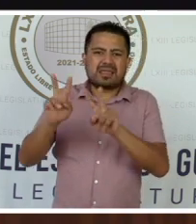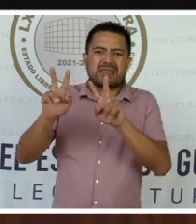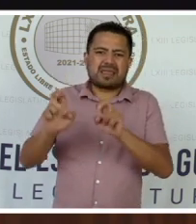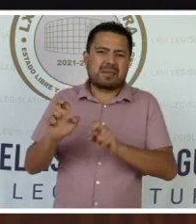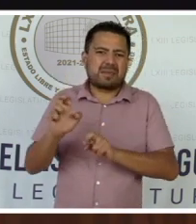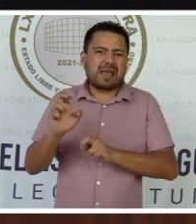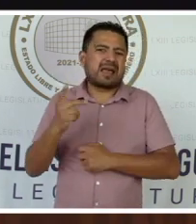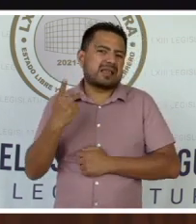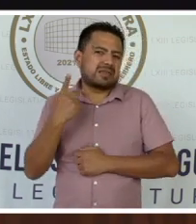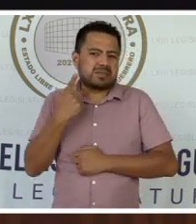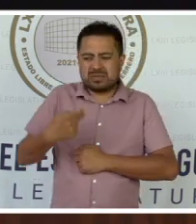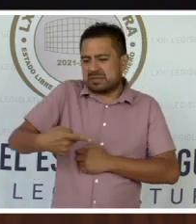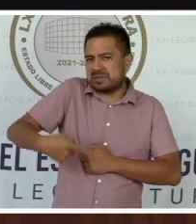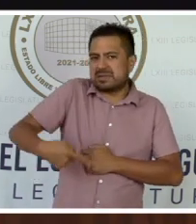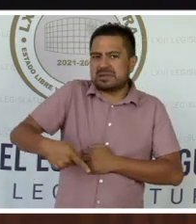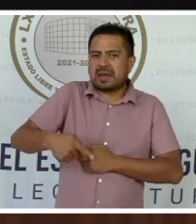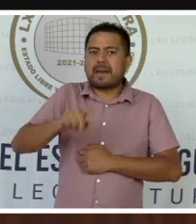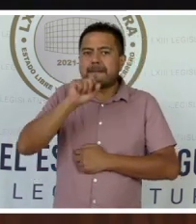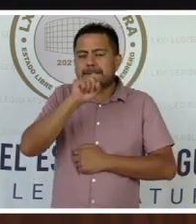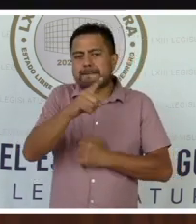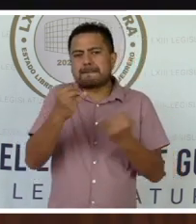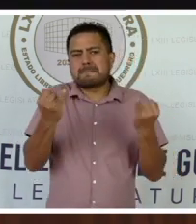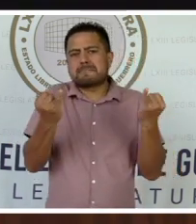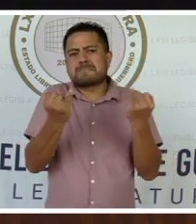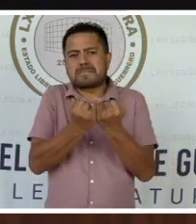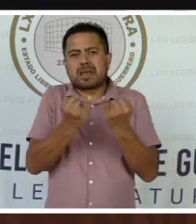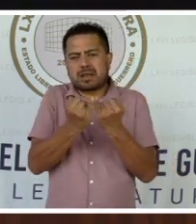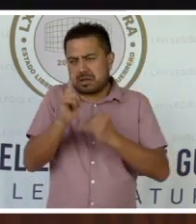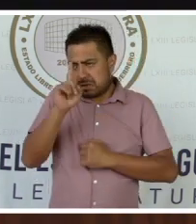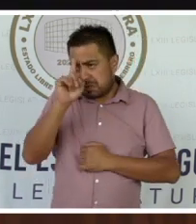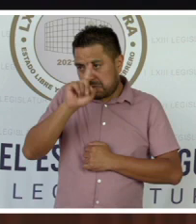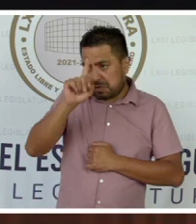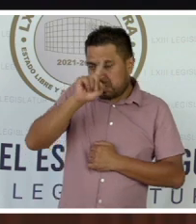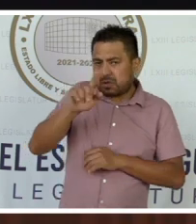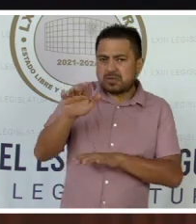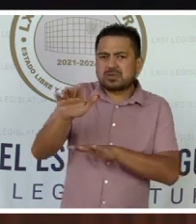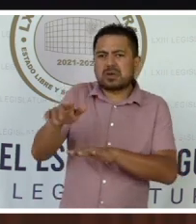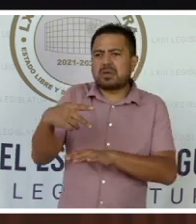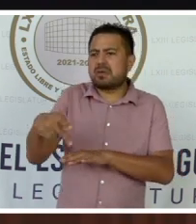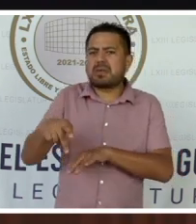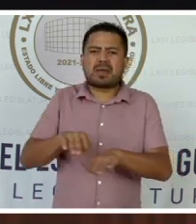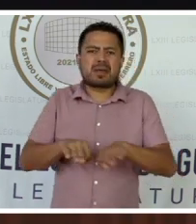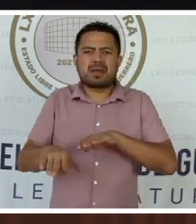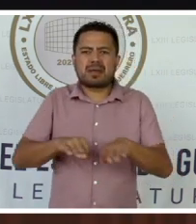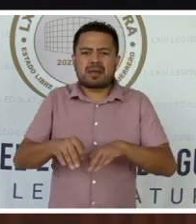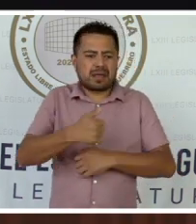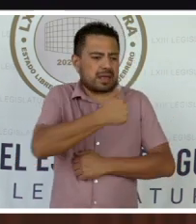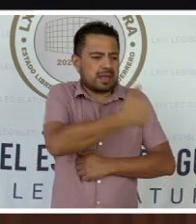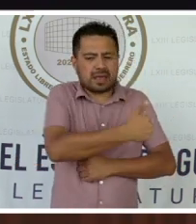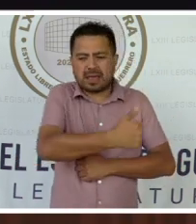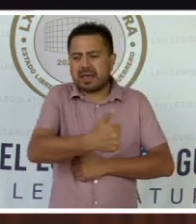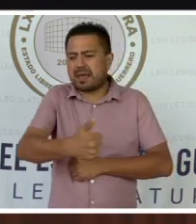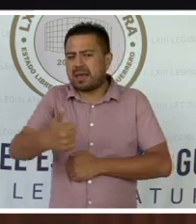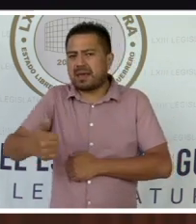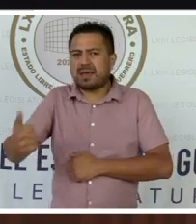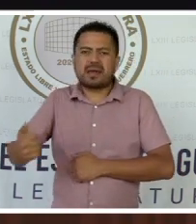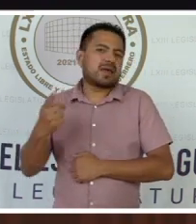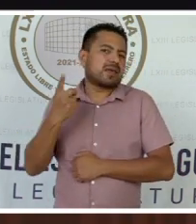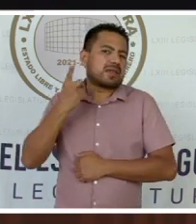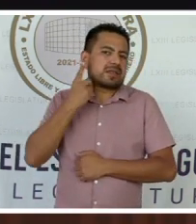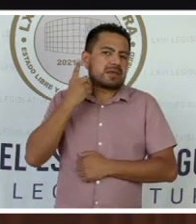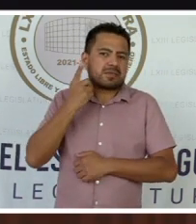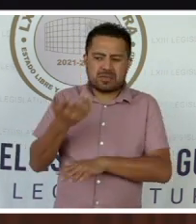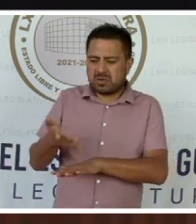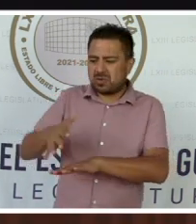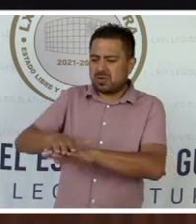y emitirá su recomendaciones sobre la labor de cada uno de los diputados que integran